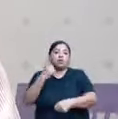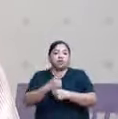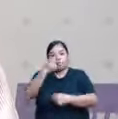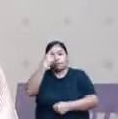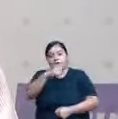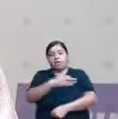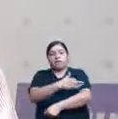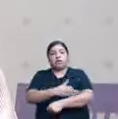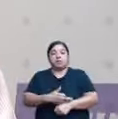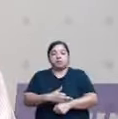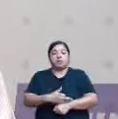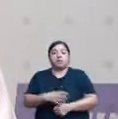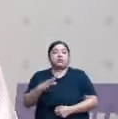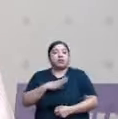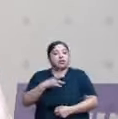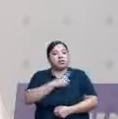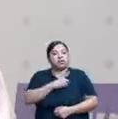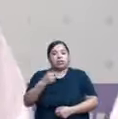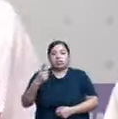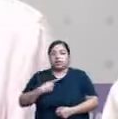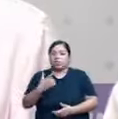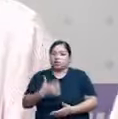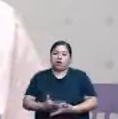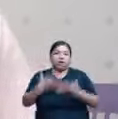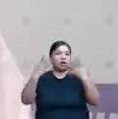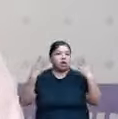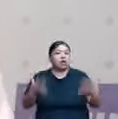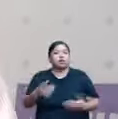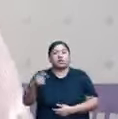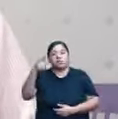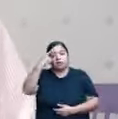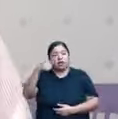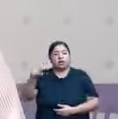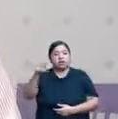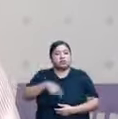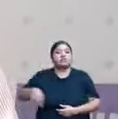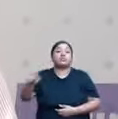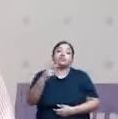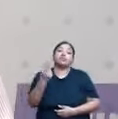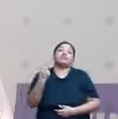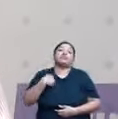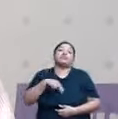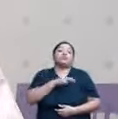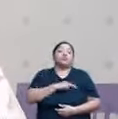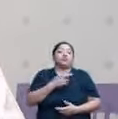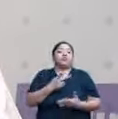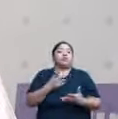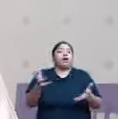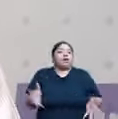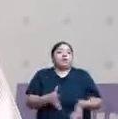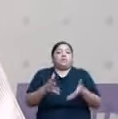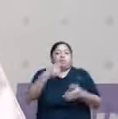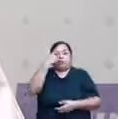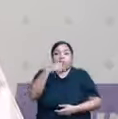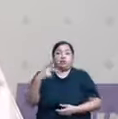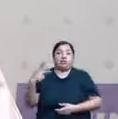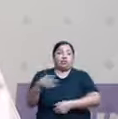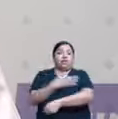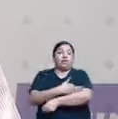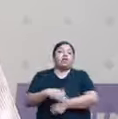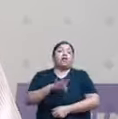una deuda histórica con ellos, de tal manera que impulsaremos acciones que permitan la creación de negocios para su familia,